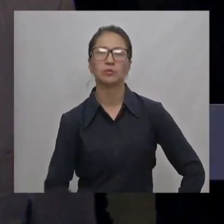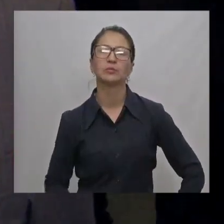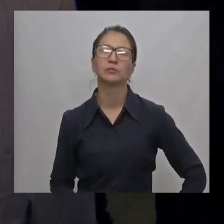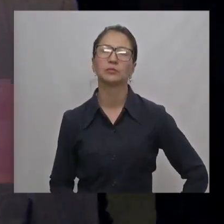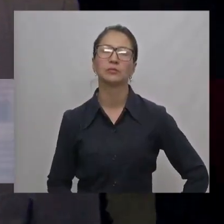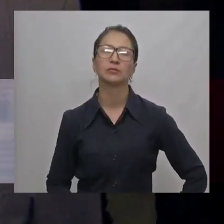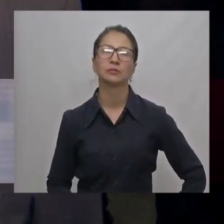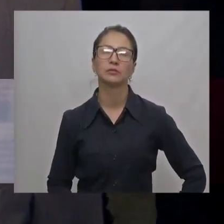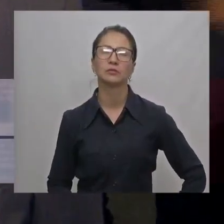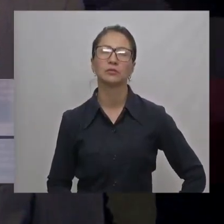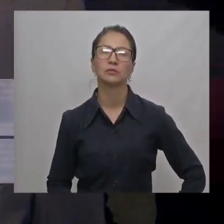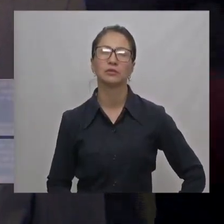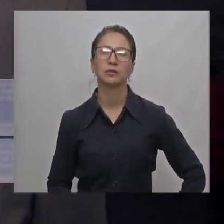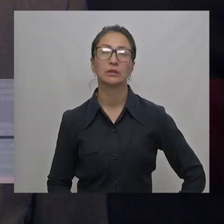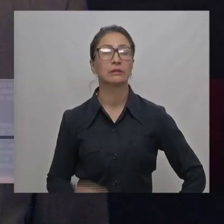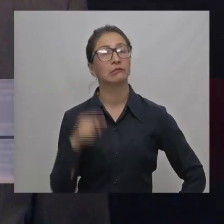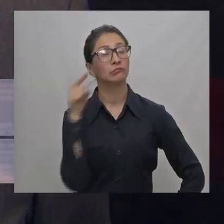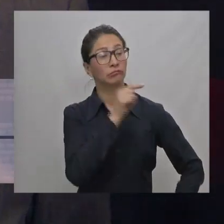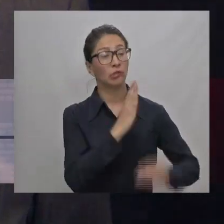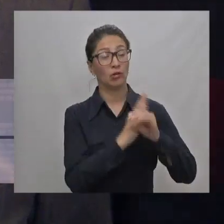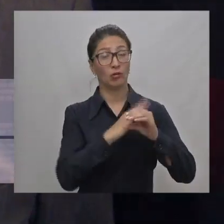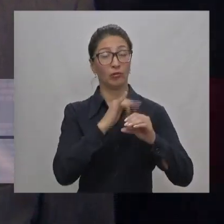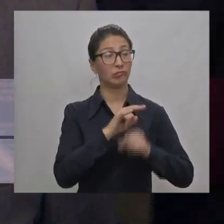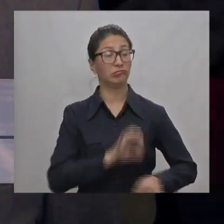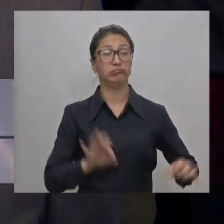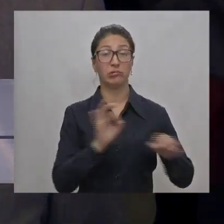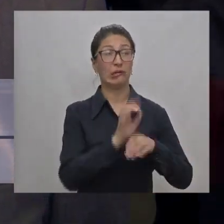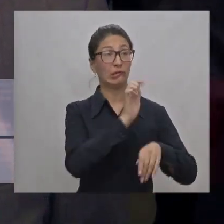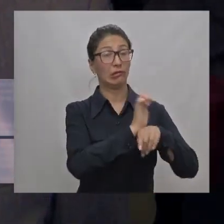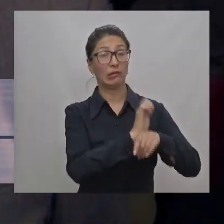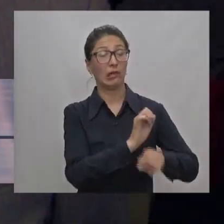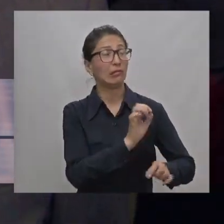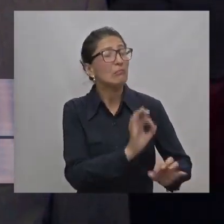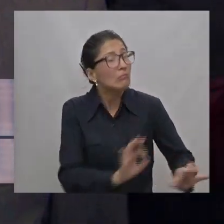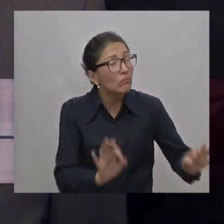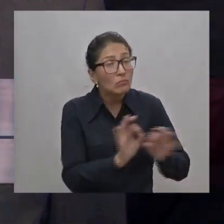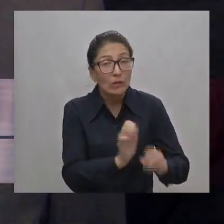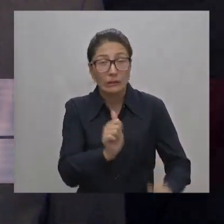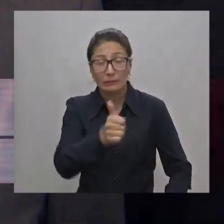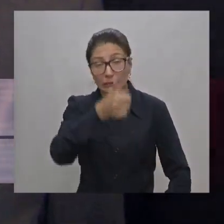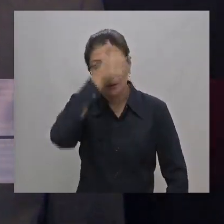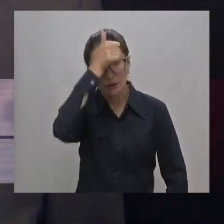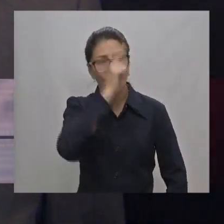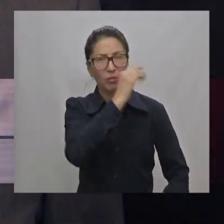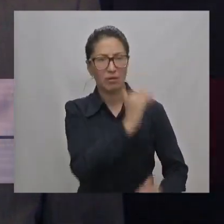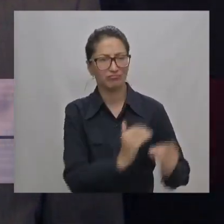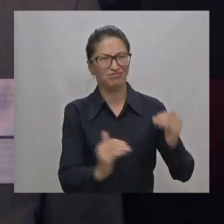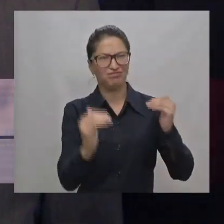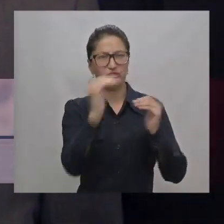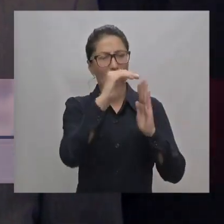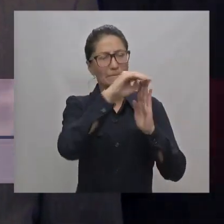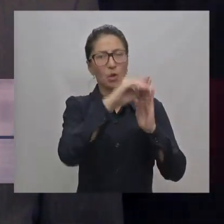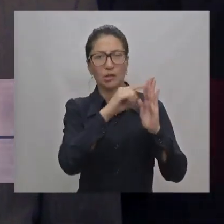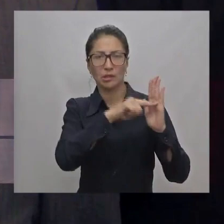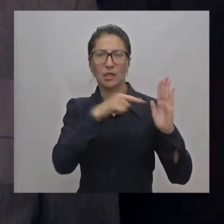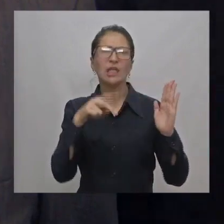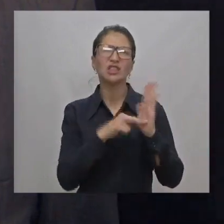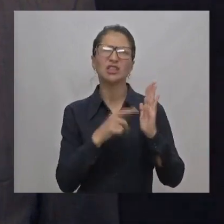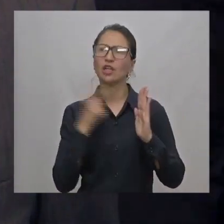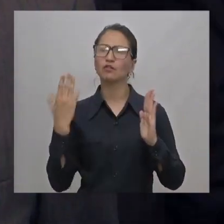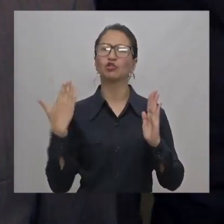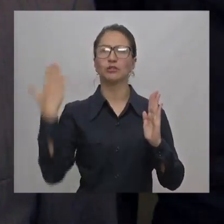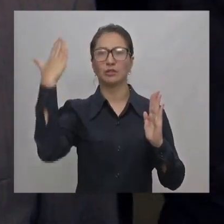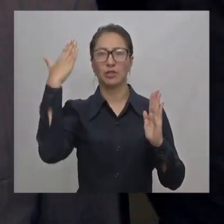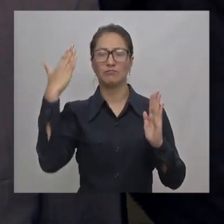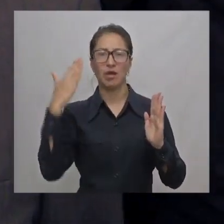que la Contraloría es un órgano indispensable, primero desde el punto de la alta política, como un